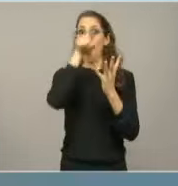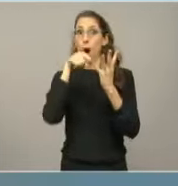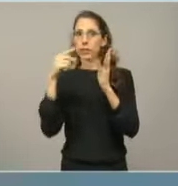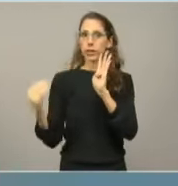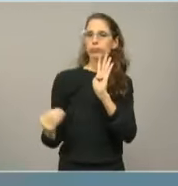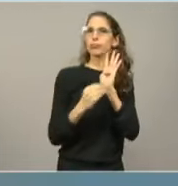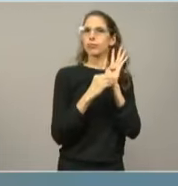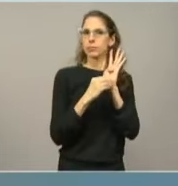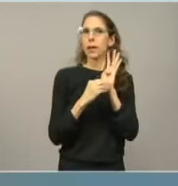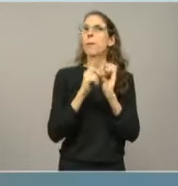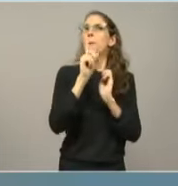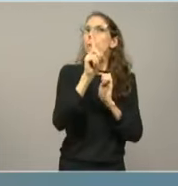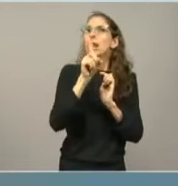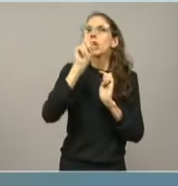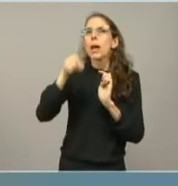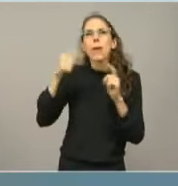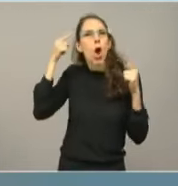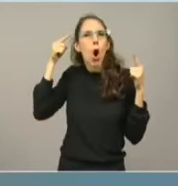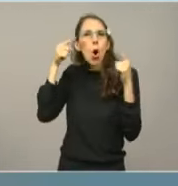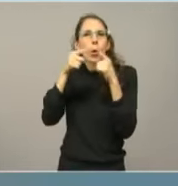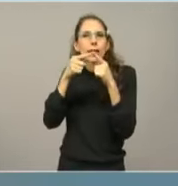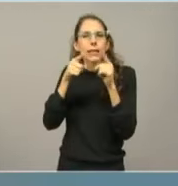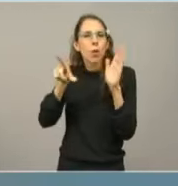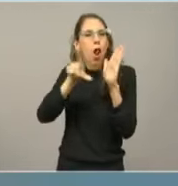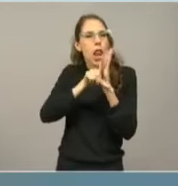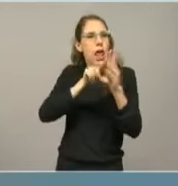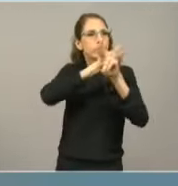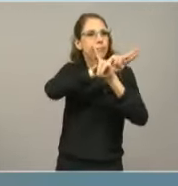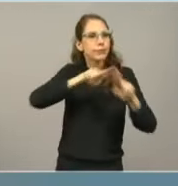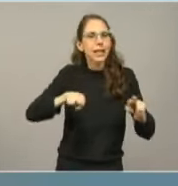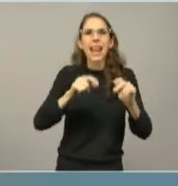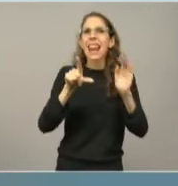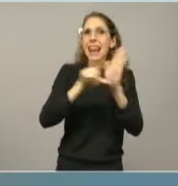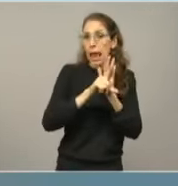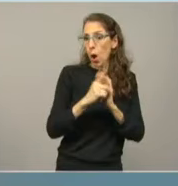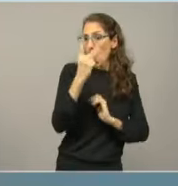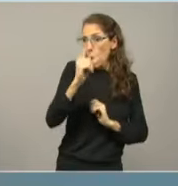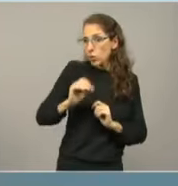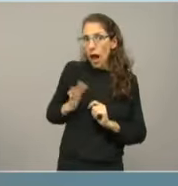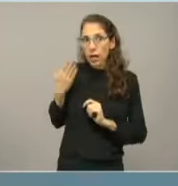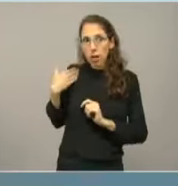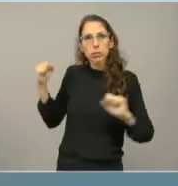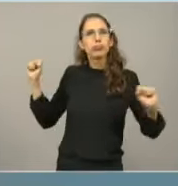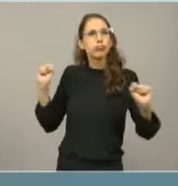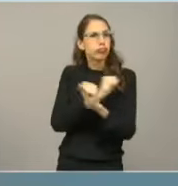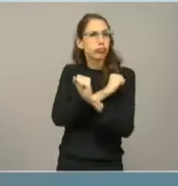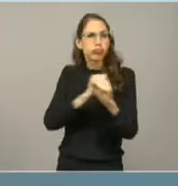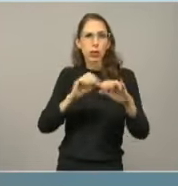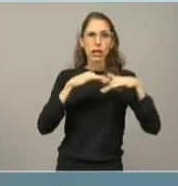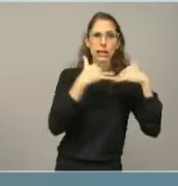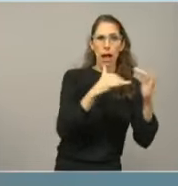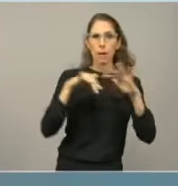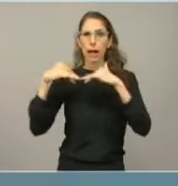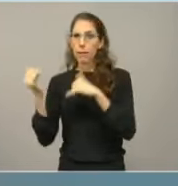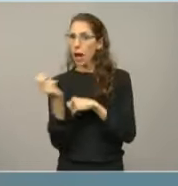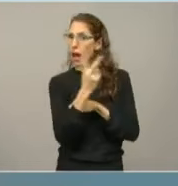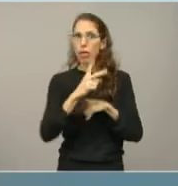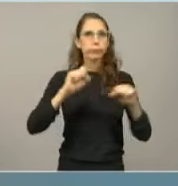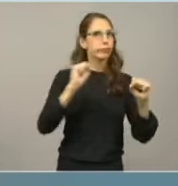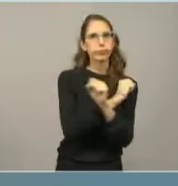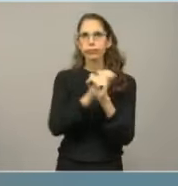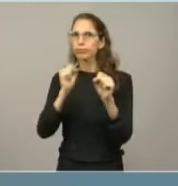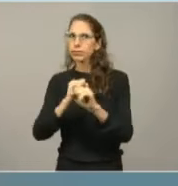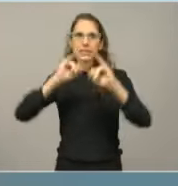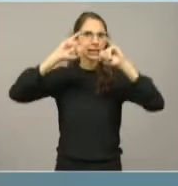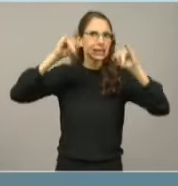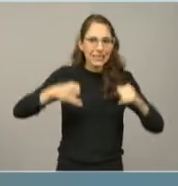fue una anulación específica de una ley sancionada menos de un año antes por unanimidad de ambas cámaras eh